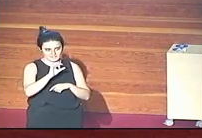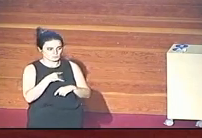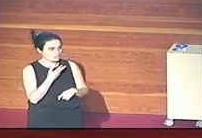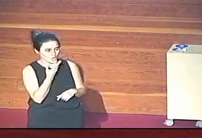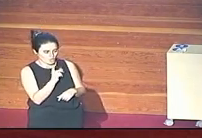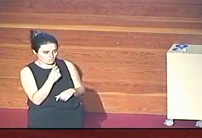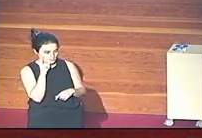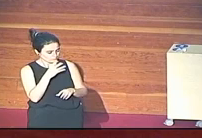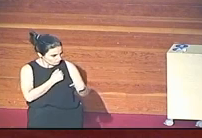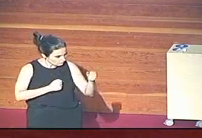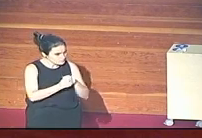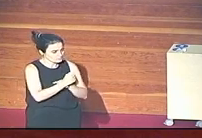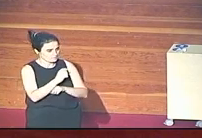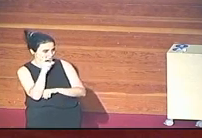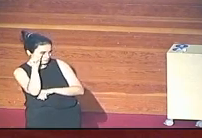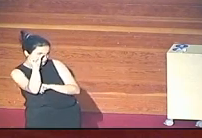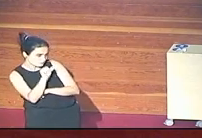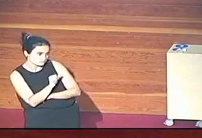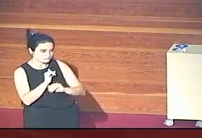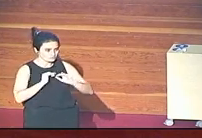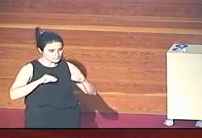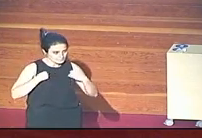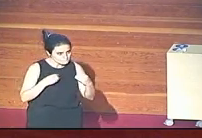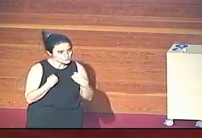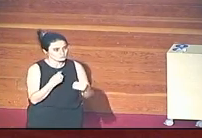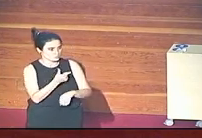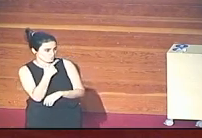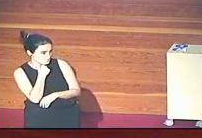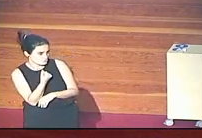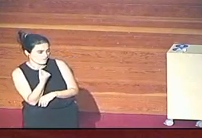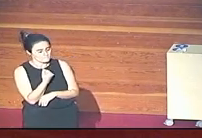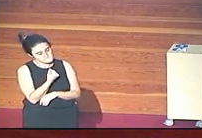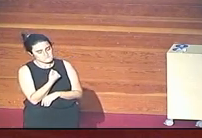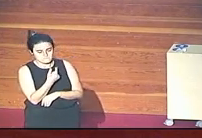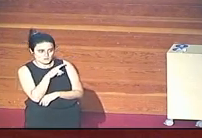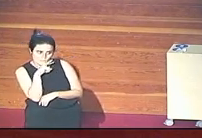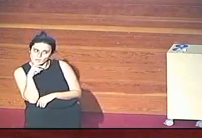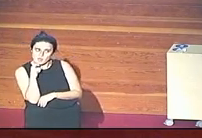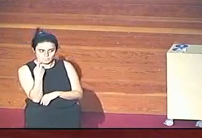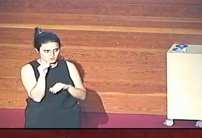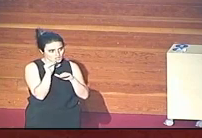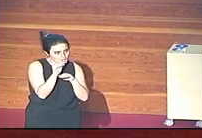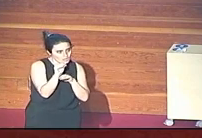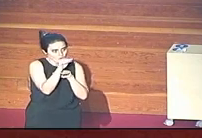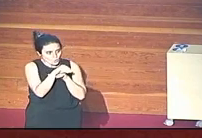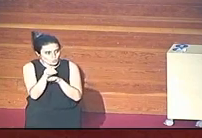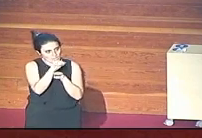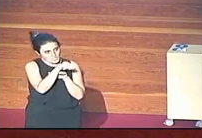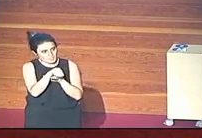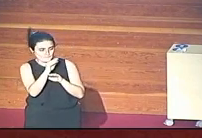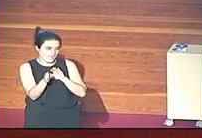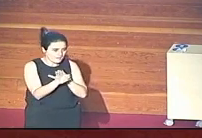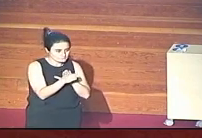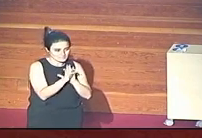les gusta y lo disfrutan y les parece algo que hay que conservar y que hay que cuidar y que siga siendo y